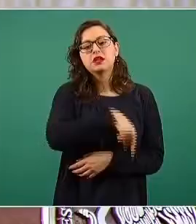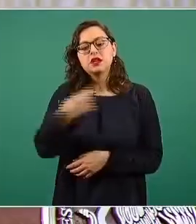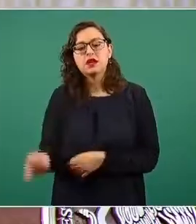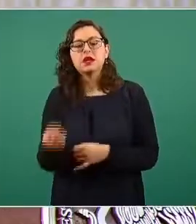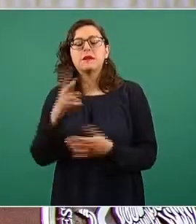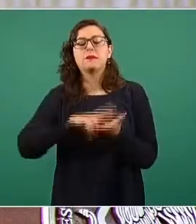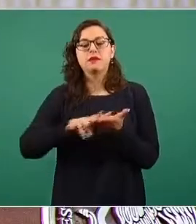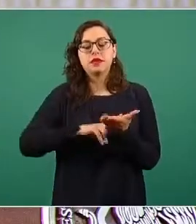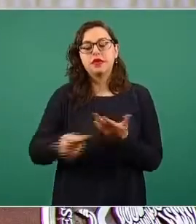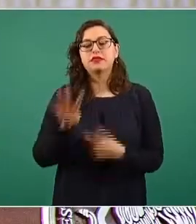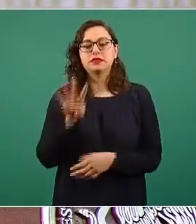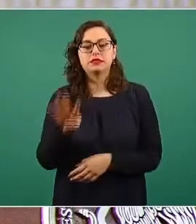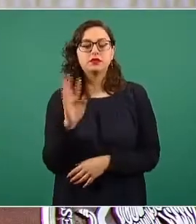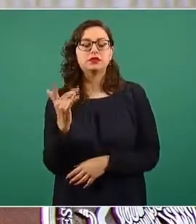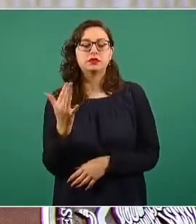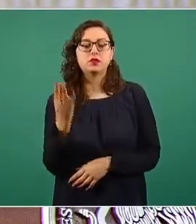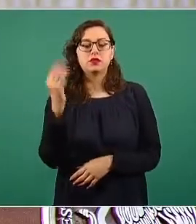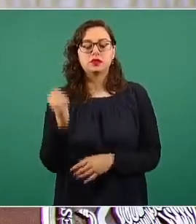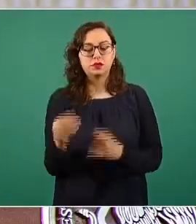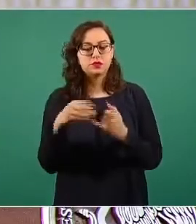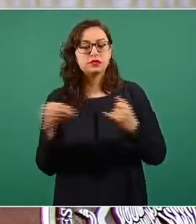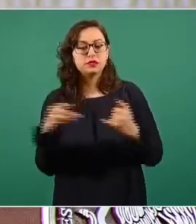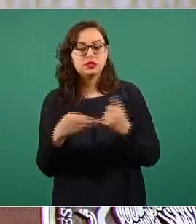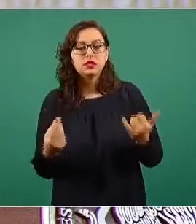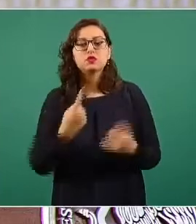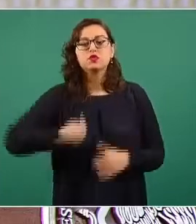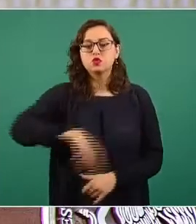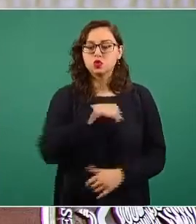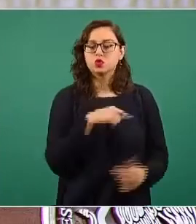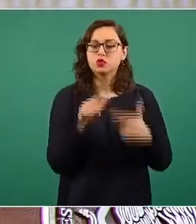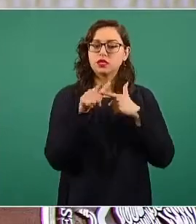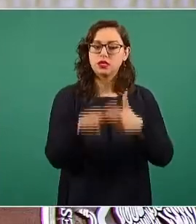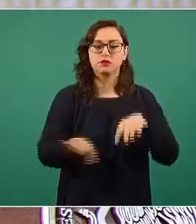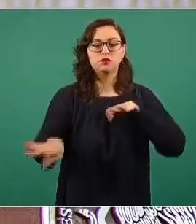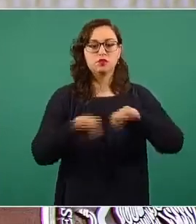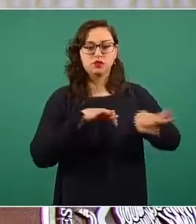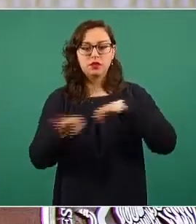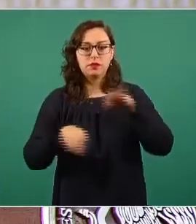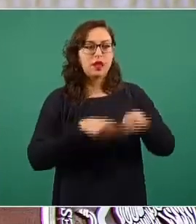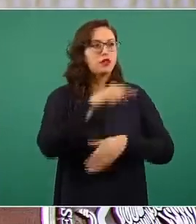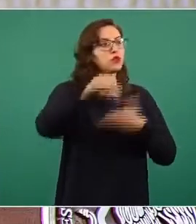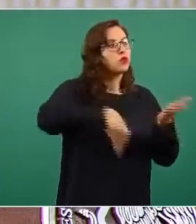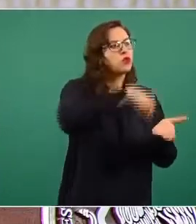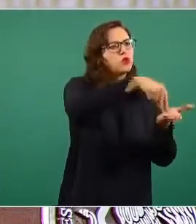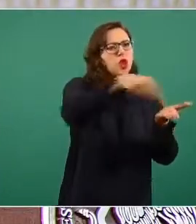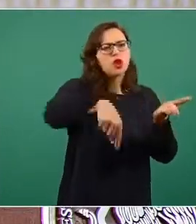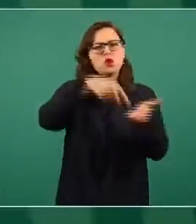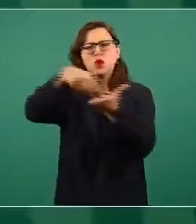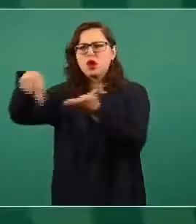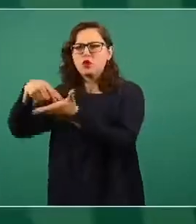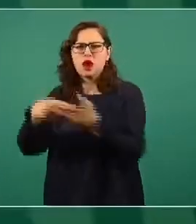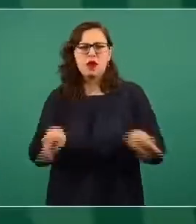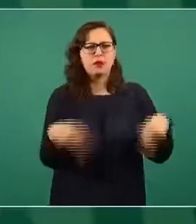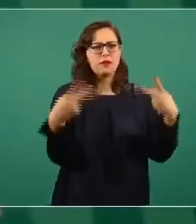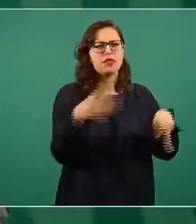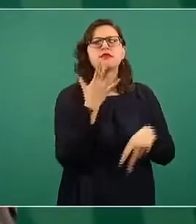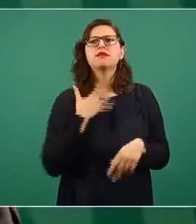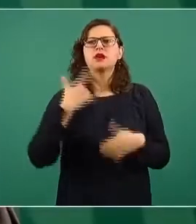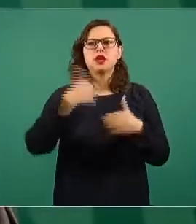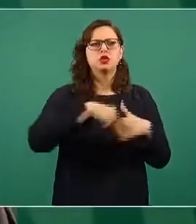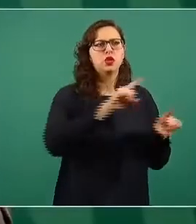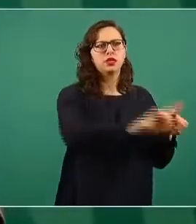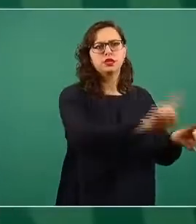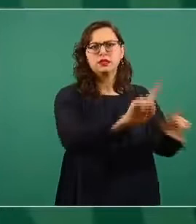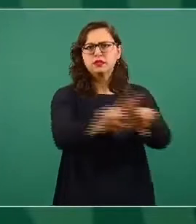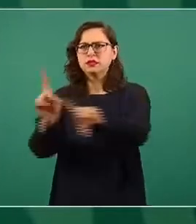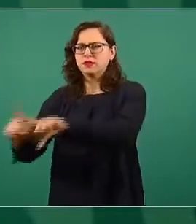con 59 centavos. Seguimos trabajando en las verificaciones a las gasolineras a través de las denuncias que ustedes